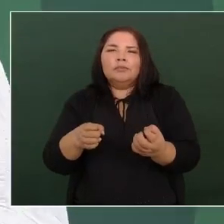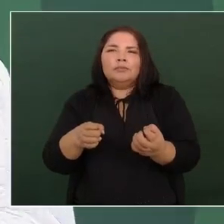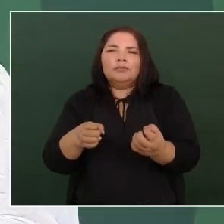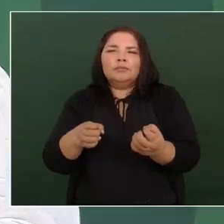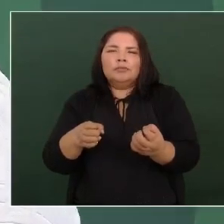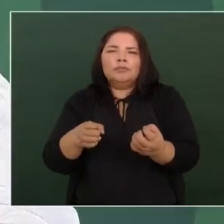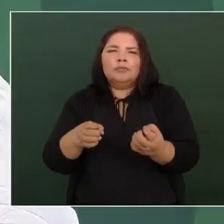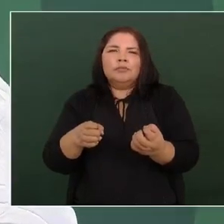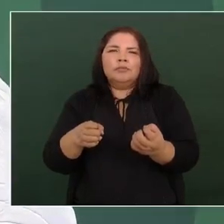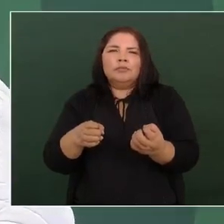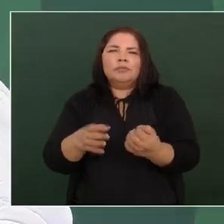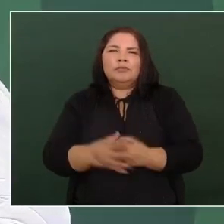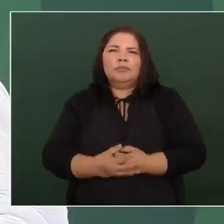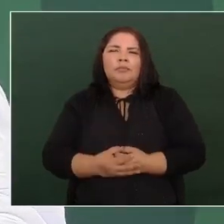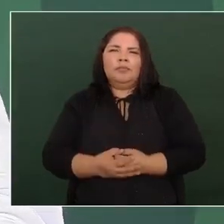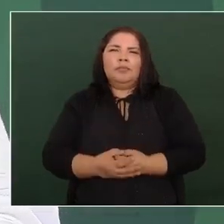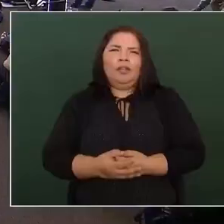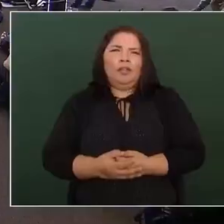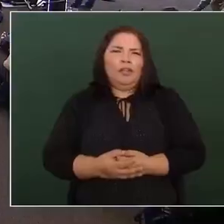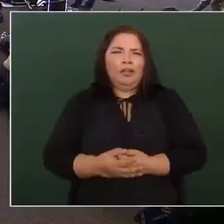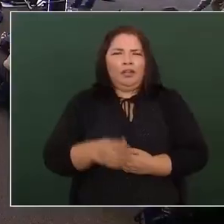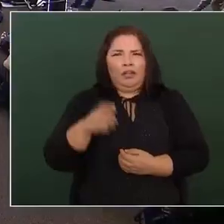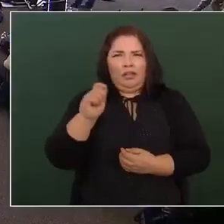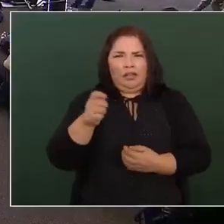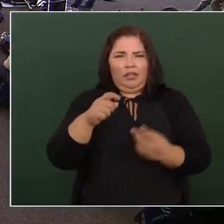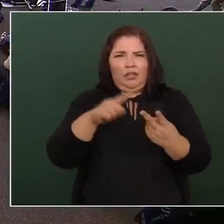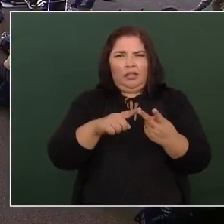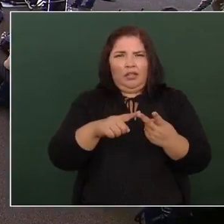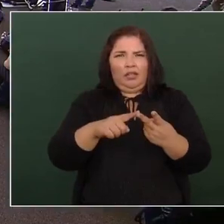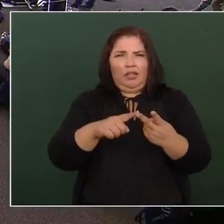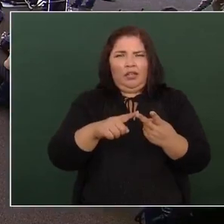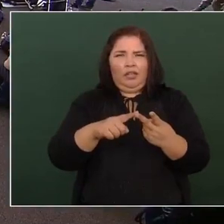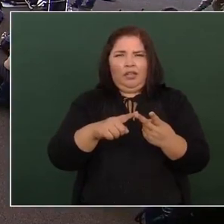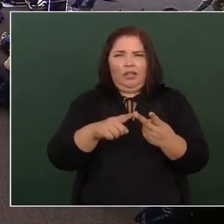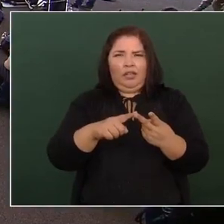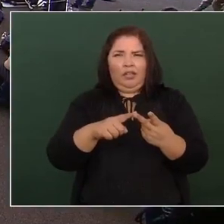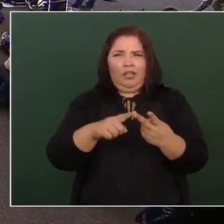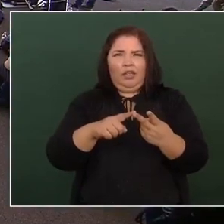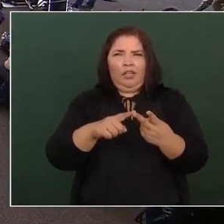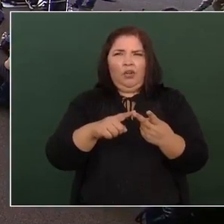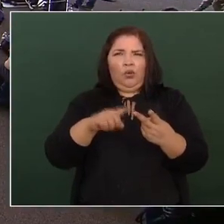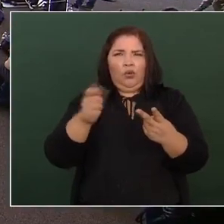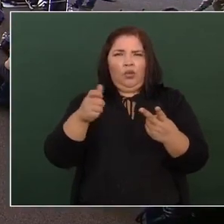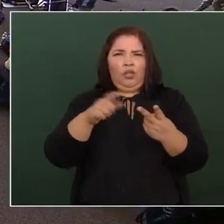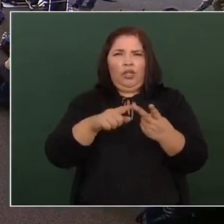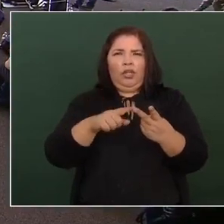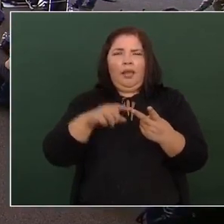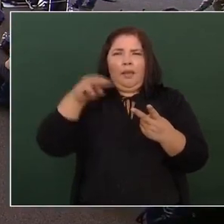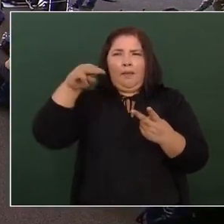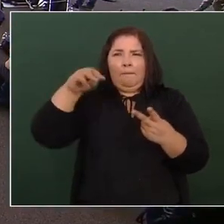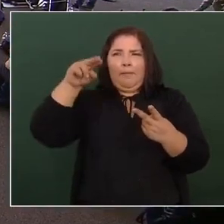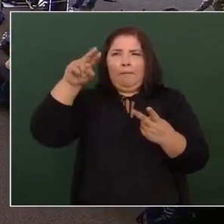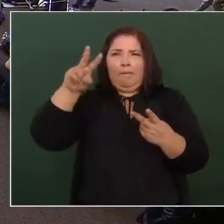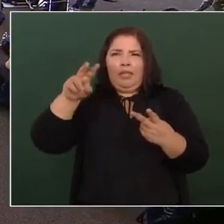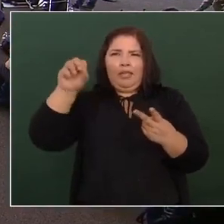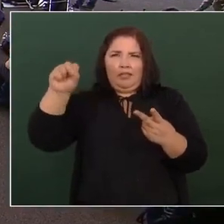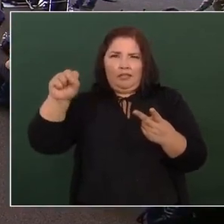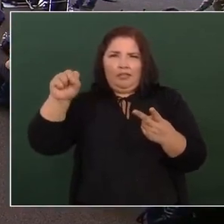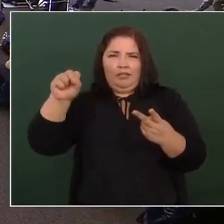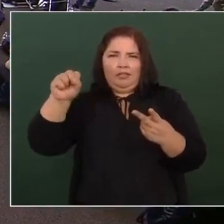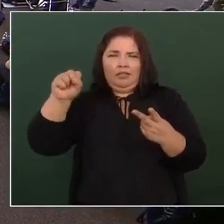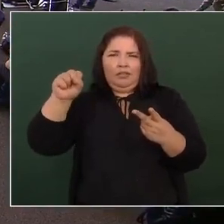¿Y cómo se llama la televisora de Joaquín Vargas? MBS.